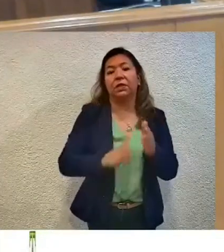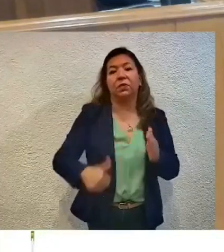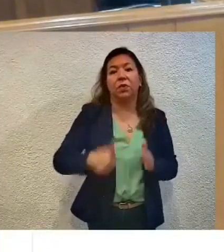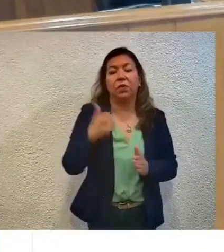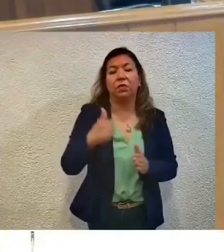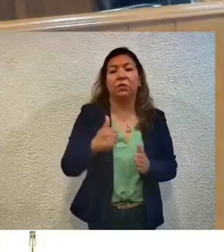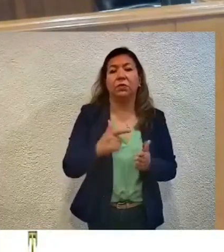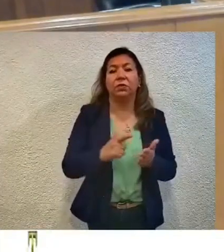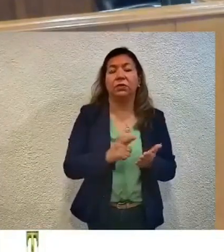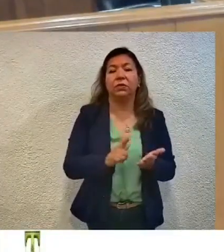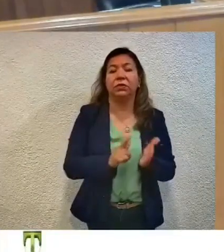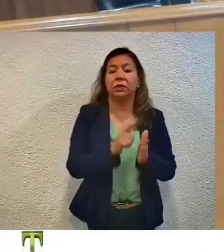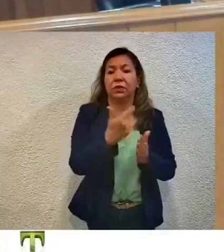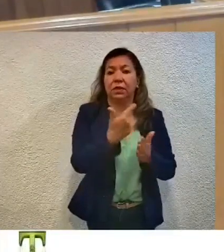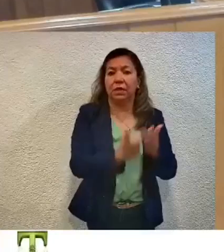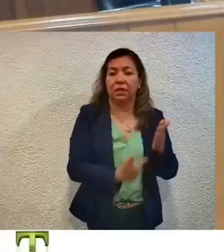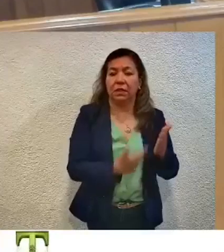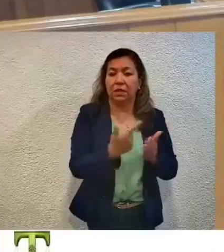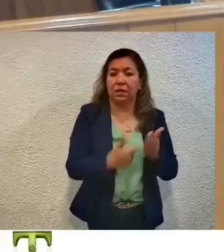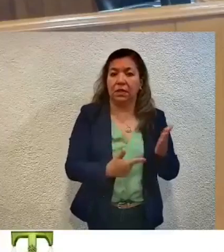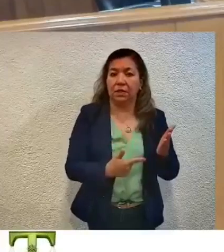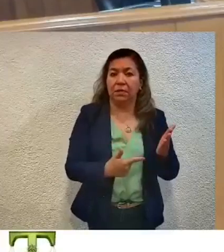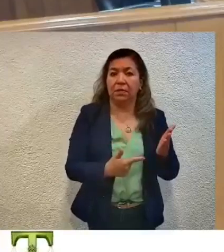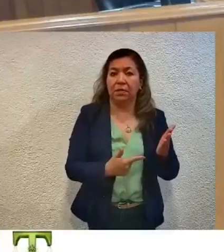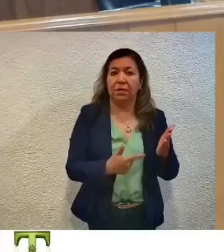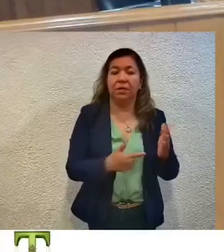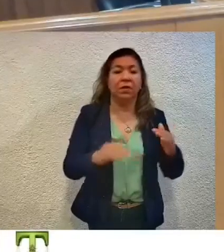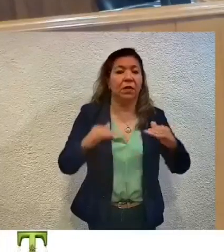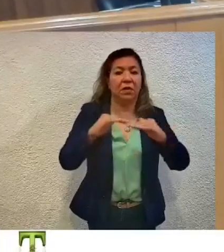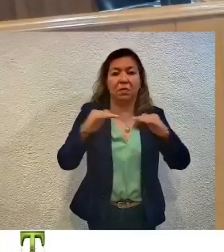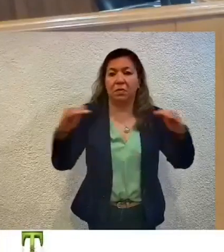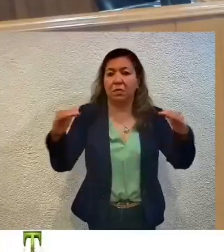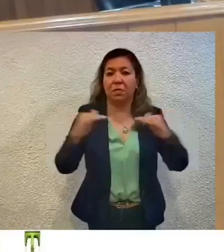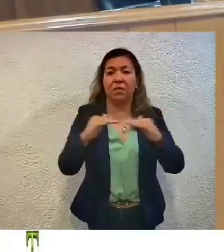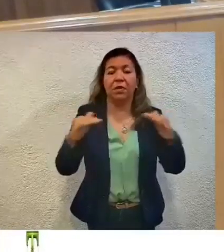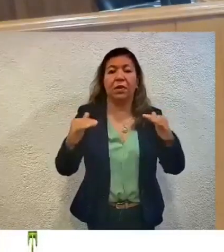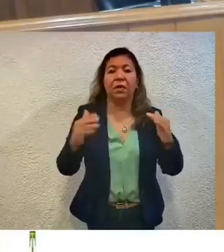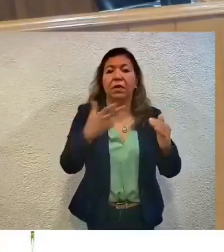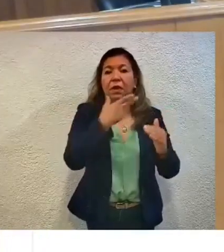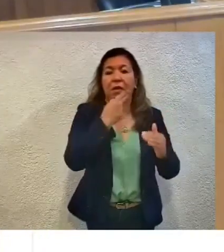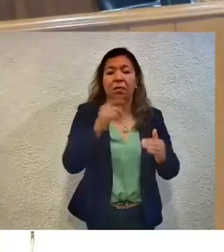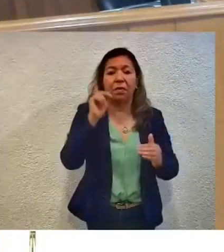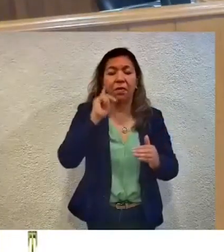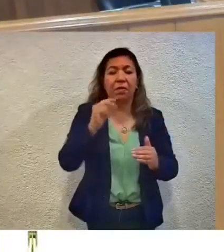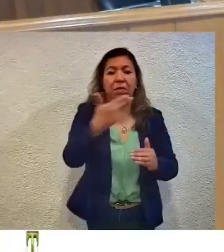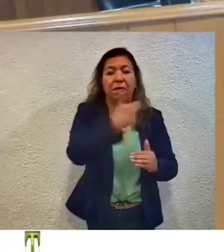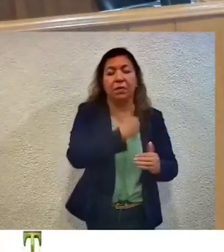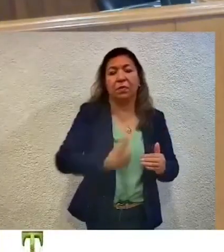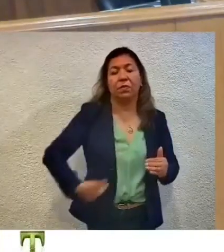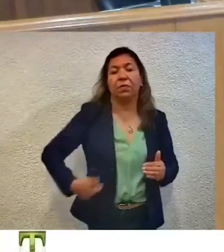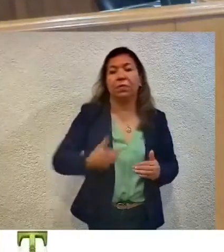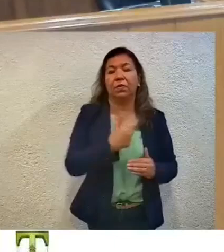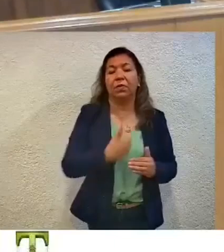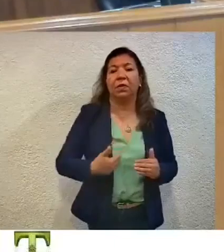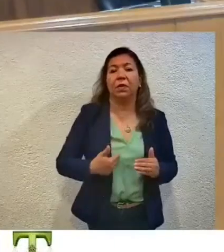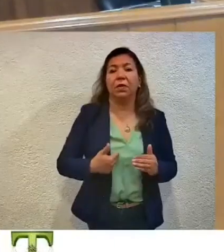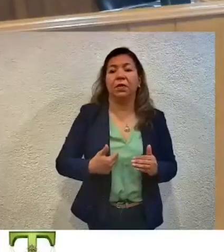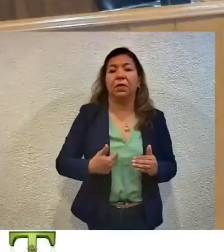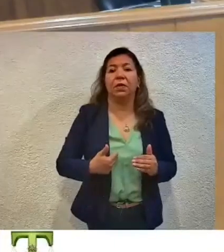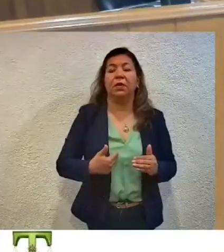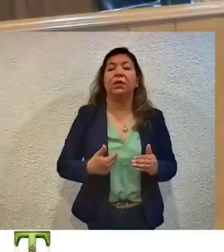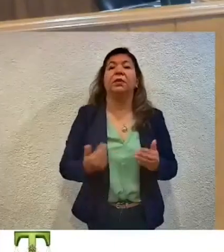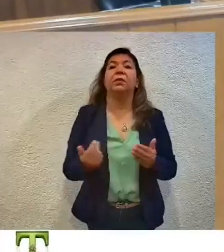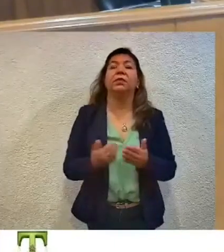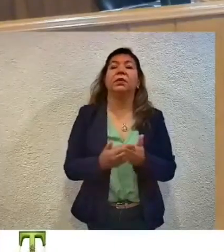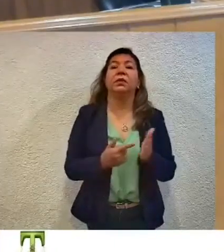segunda del artículo 11 de los lineamientos para garantizar la integración paritaria del Congreso del Estado y ayuntamientos